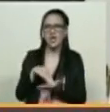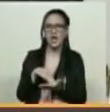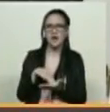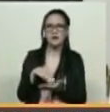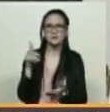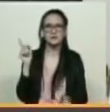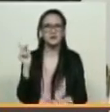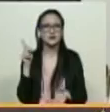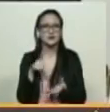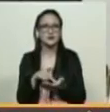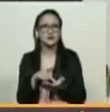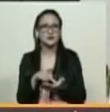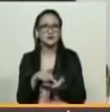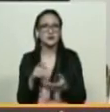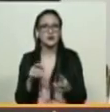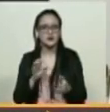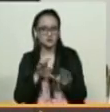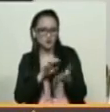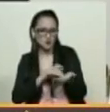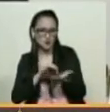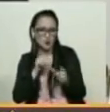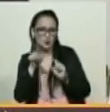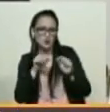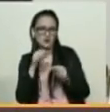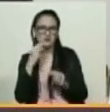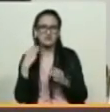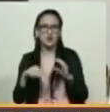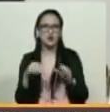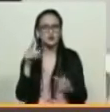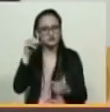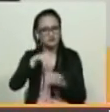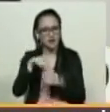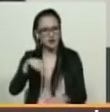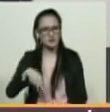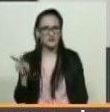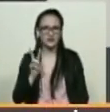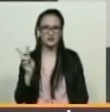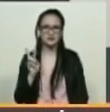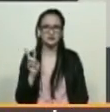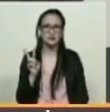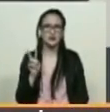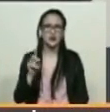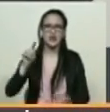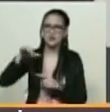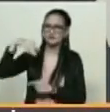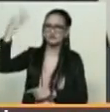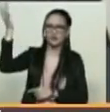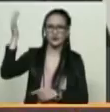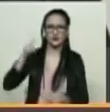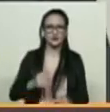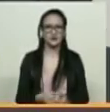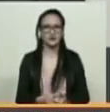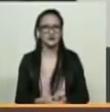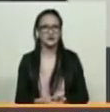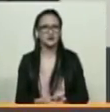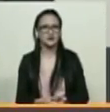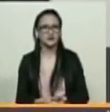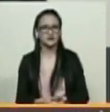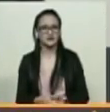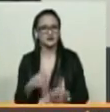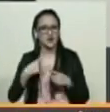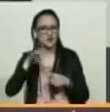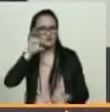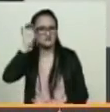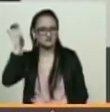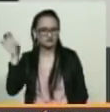en Doral, se comen un cachito y después empiezan a escribir por ese Twitter. Tú estás aquí en Venezuela. Ellos están en Fort Lauderdale, en Weston, en